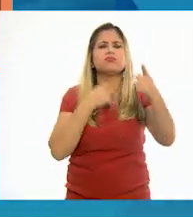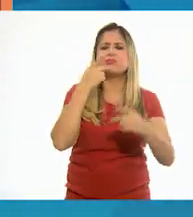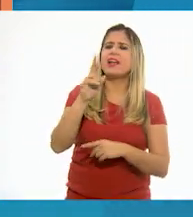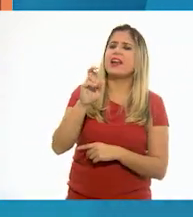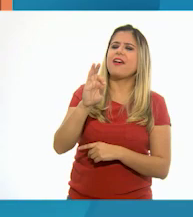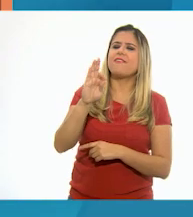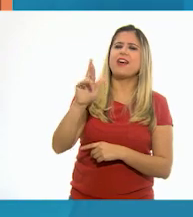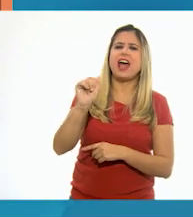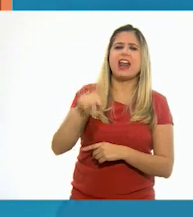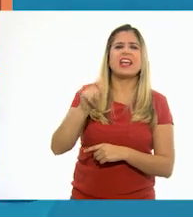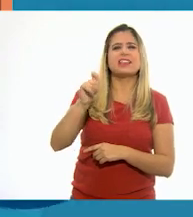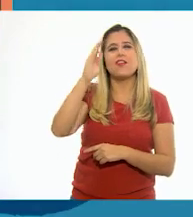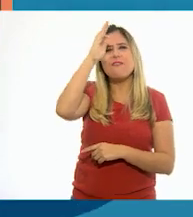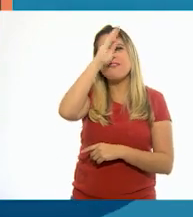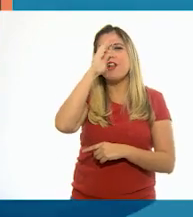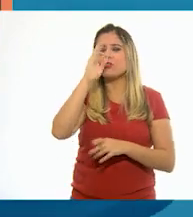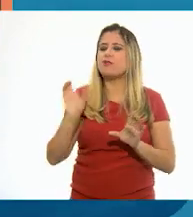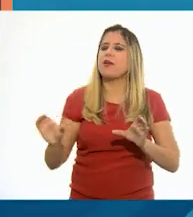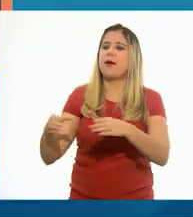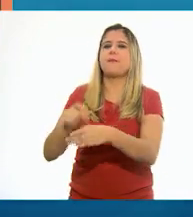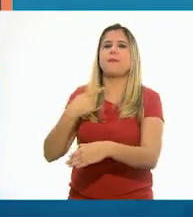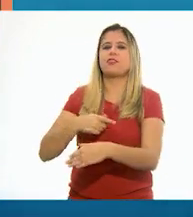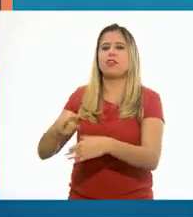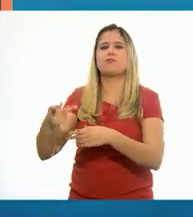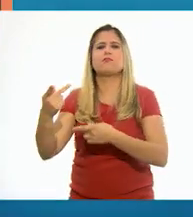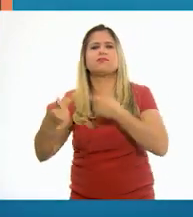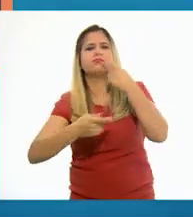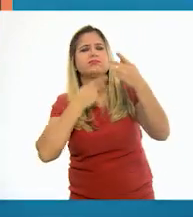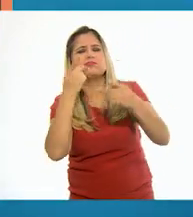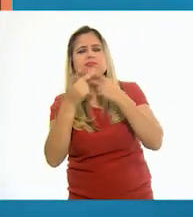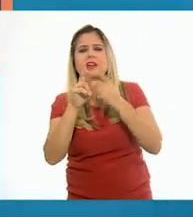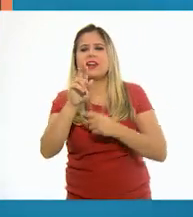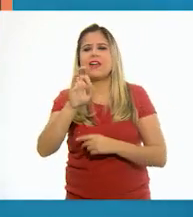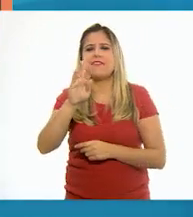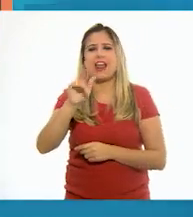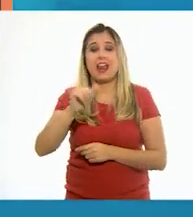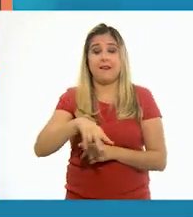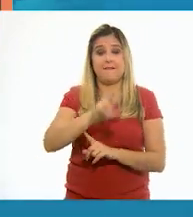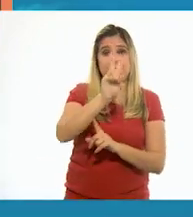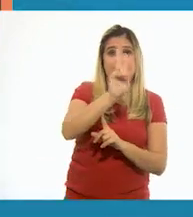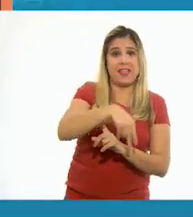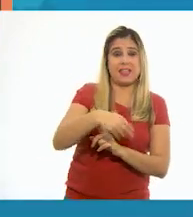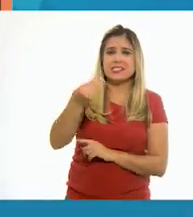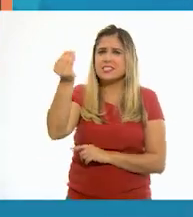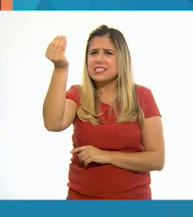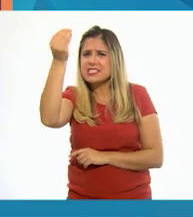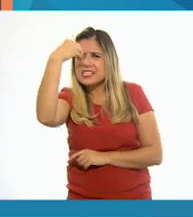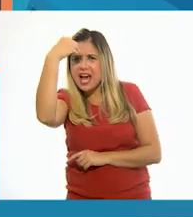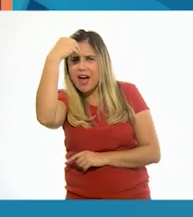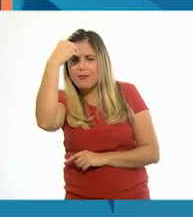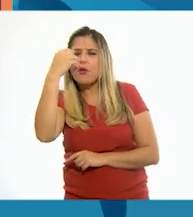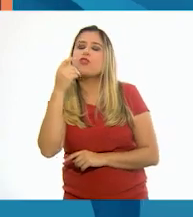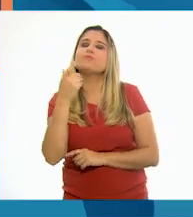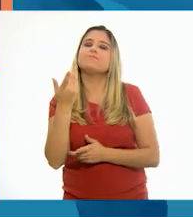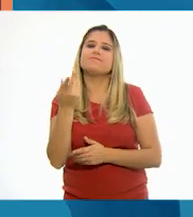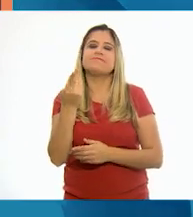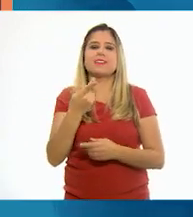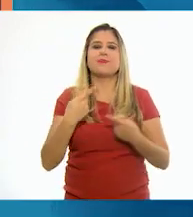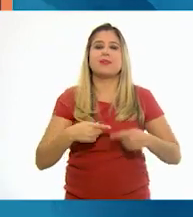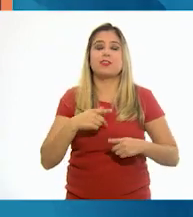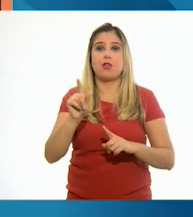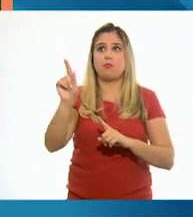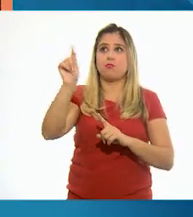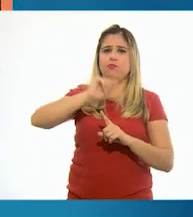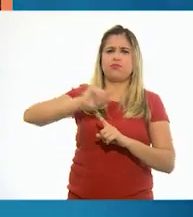la filosofía popular. Así es, porque para que sea verdadero y sabio, no es menester que lo digan las personas